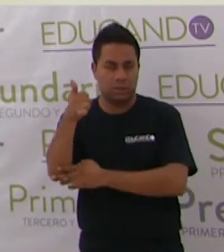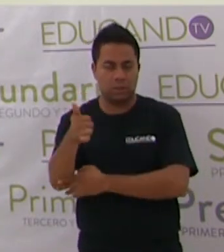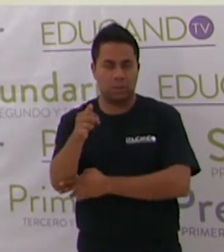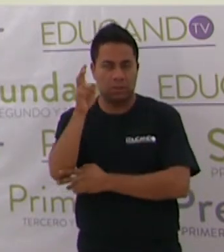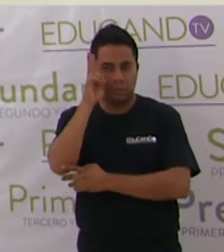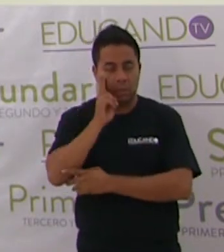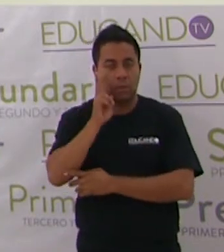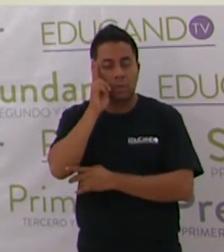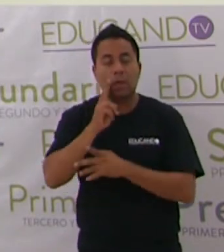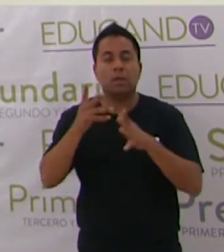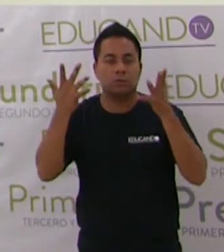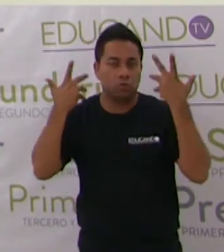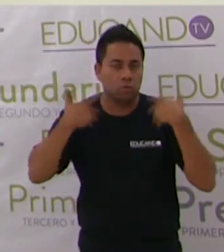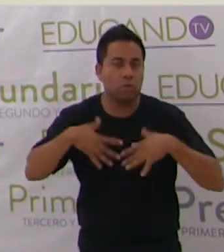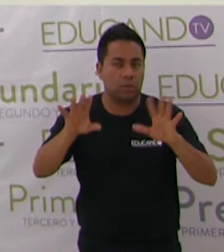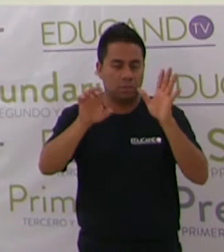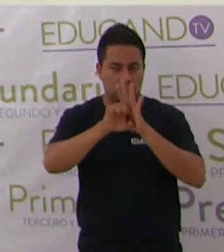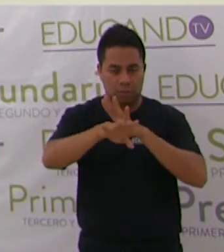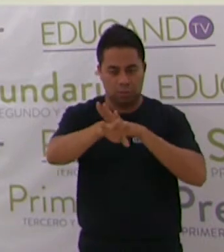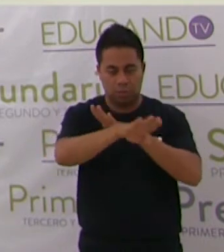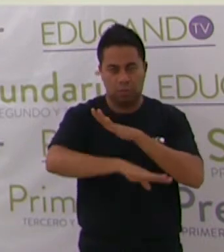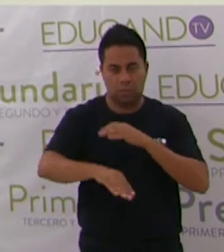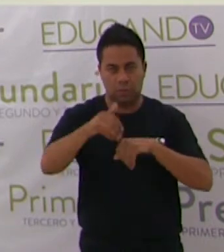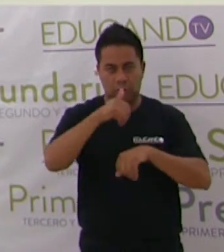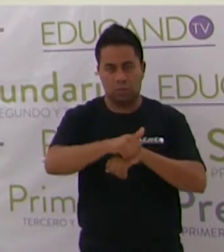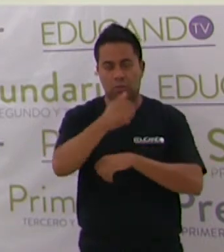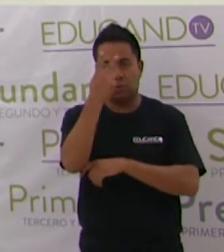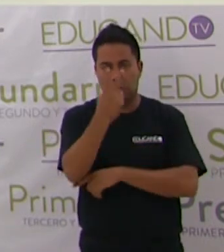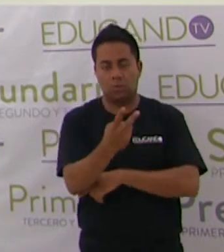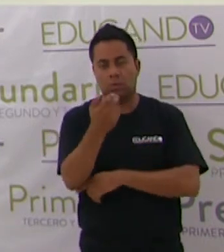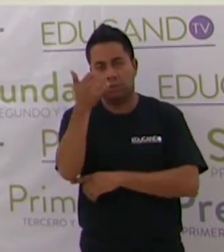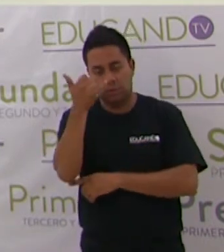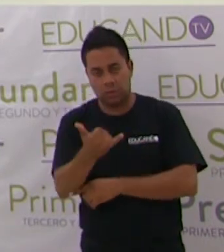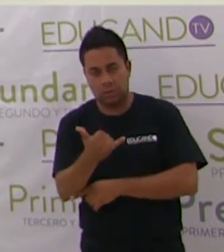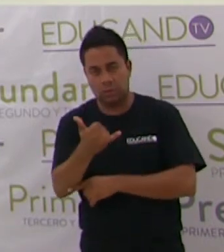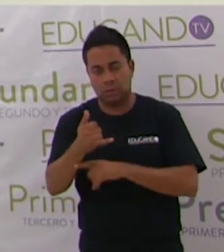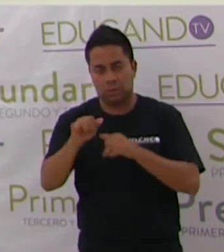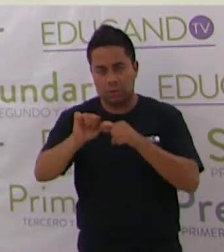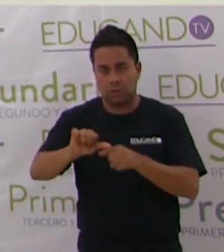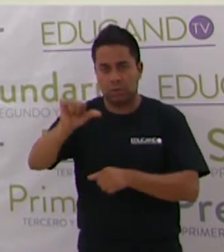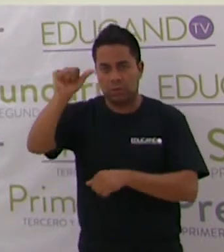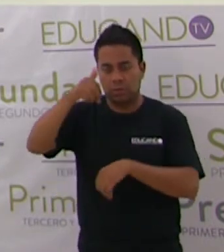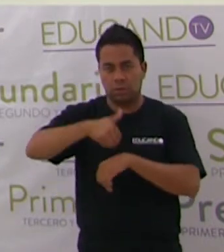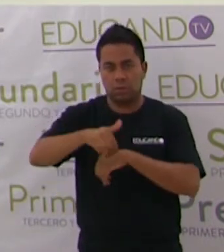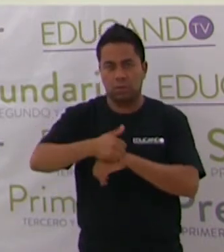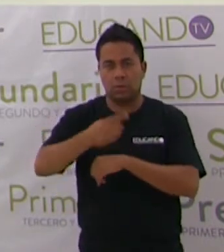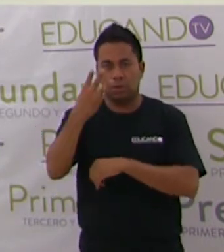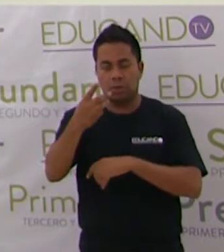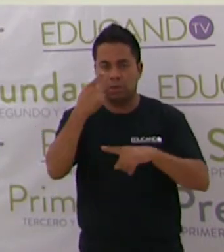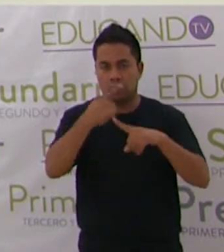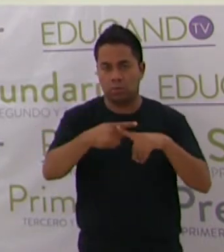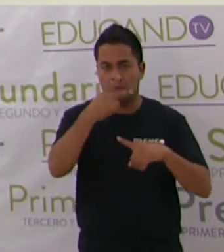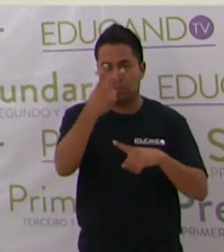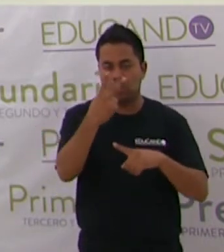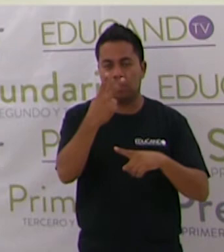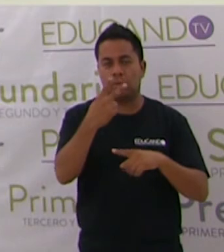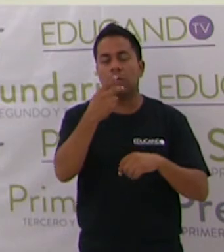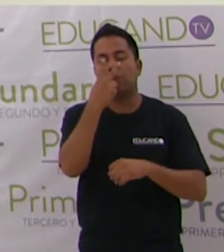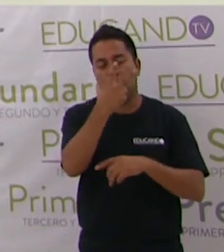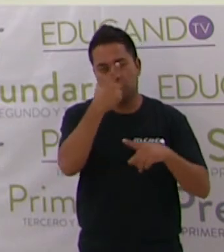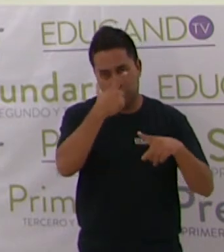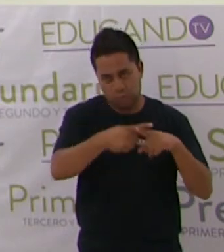Vamos a suponer que la base es 2 y la altura es 3. 2 por 3,